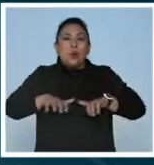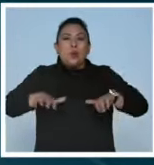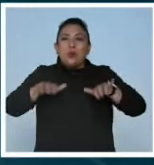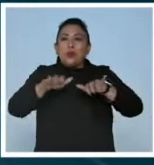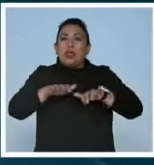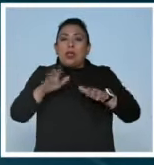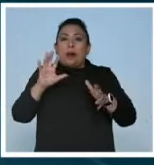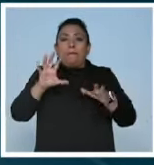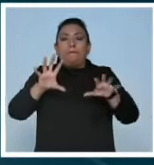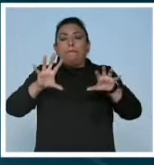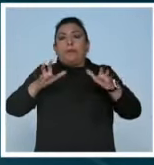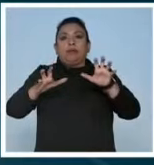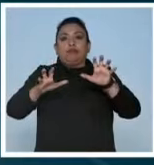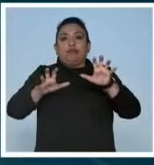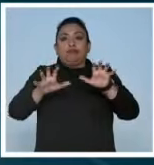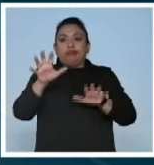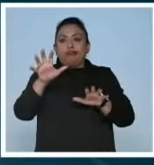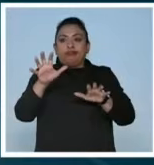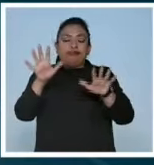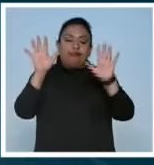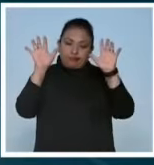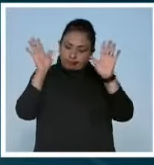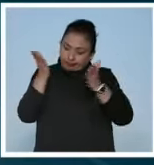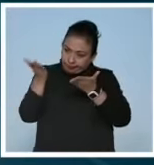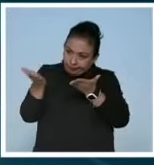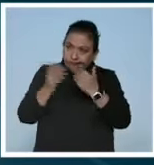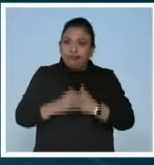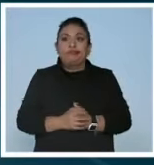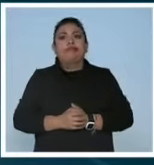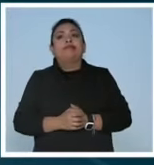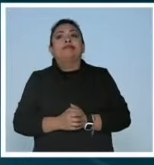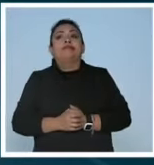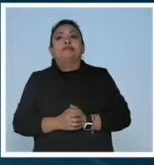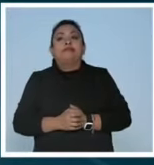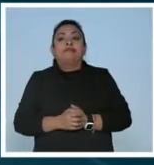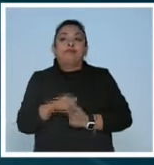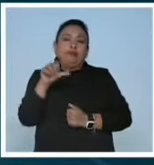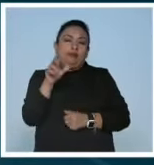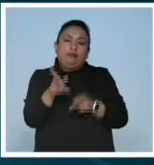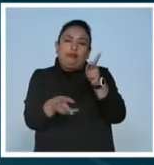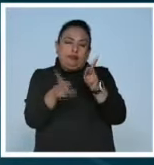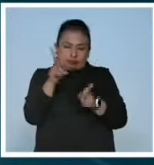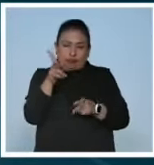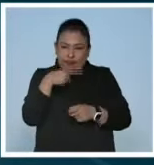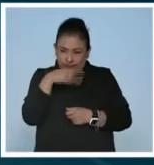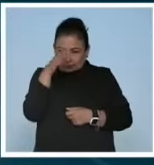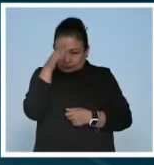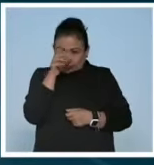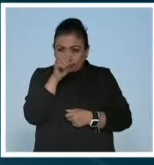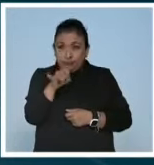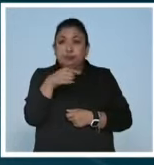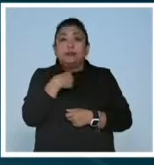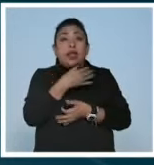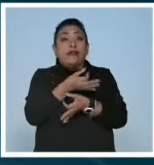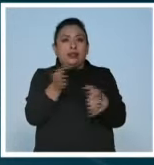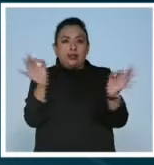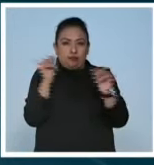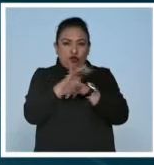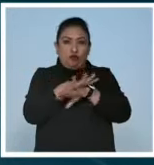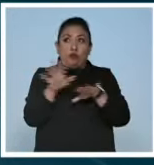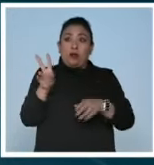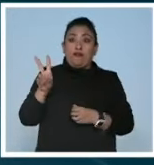se paralizó y, en fin, a tus órdenes. Bueno, pues vamos a platicar, si te parece bien. Nosotros dimos a conocer esta